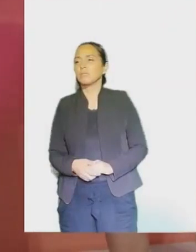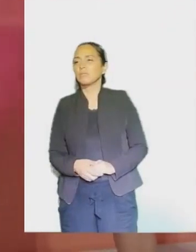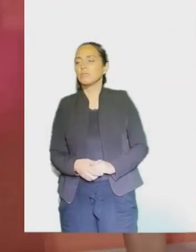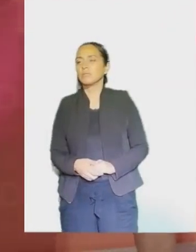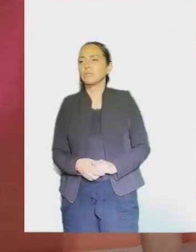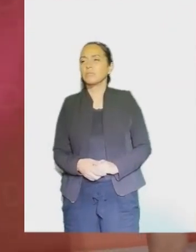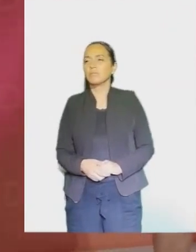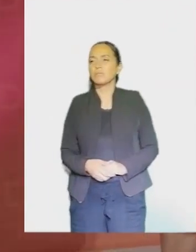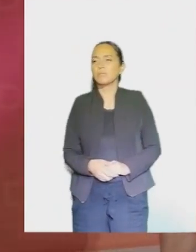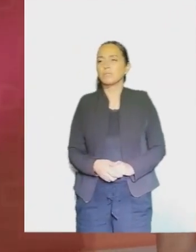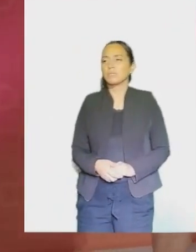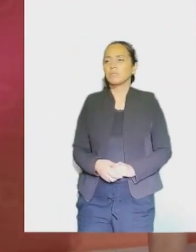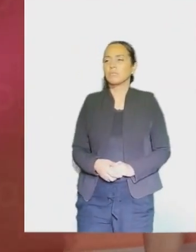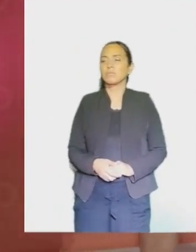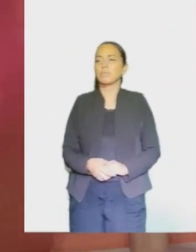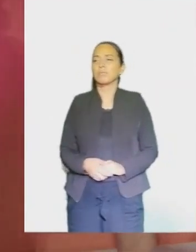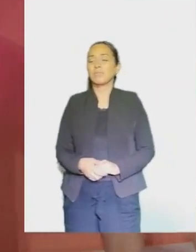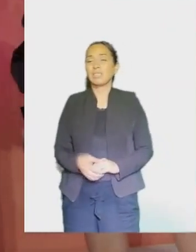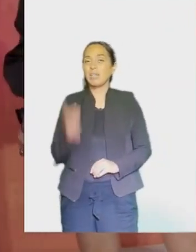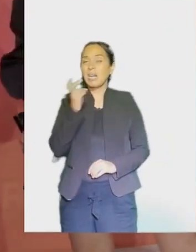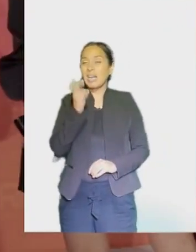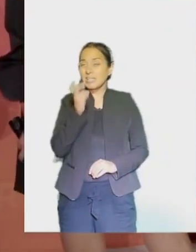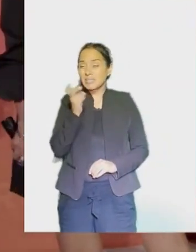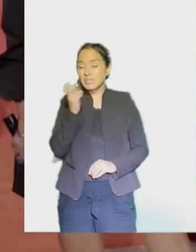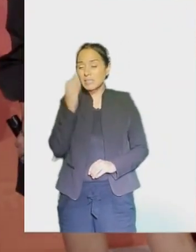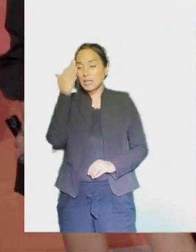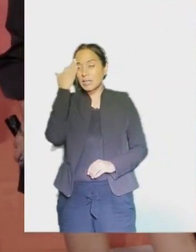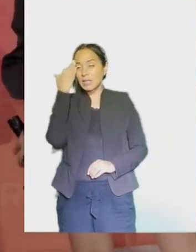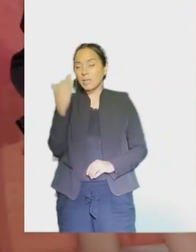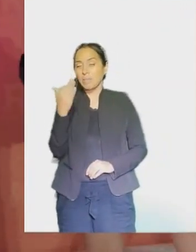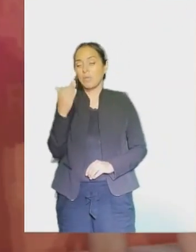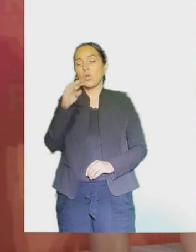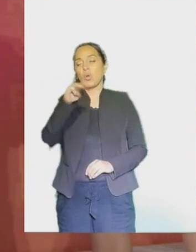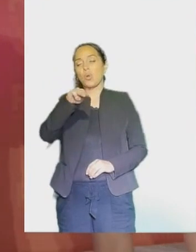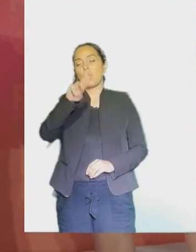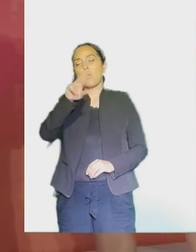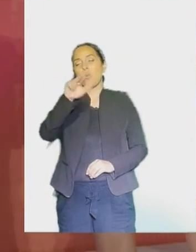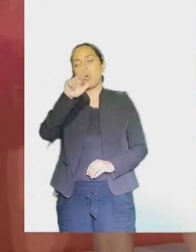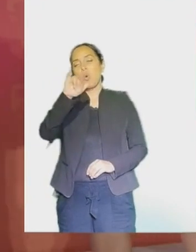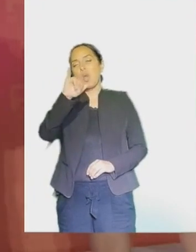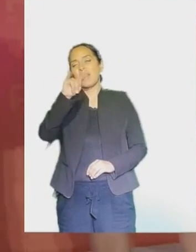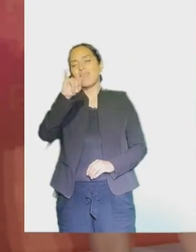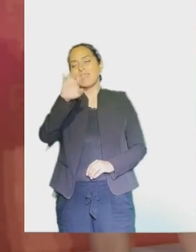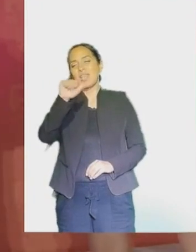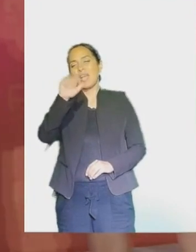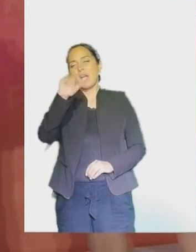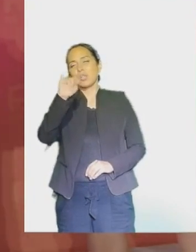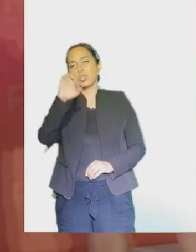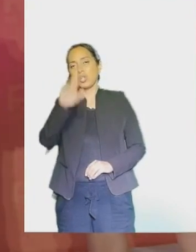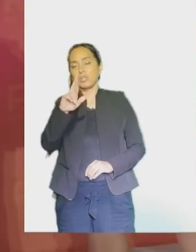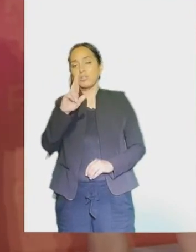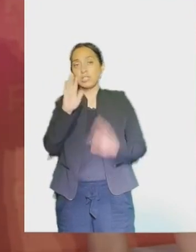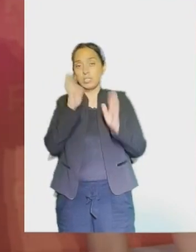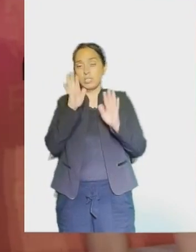entonces, este momento se llama el reto multiactor, en el que ya les platicaron qué son los objetivos de desarrollo